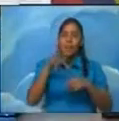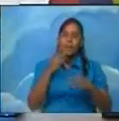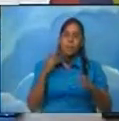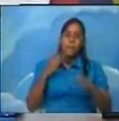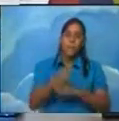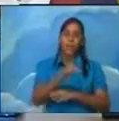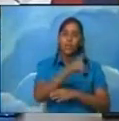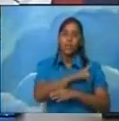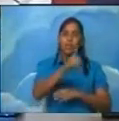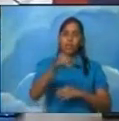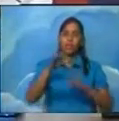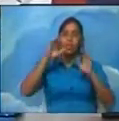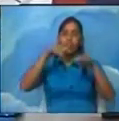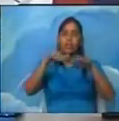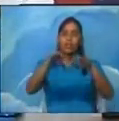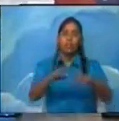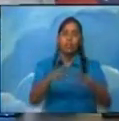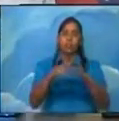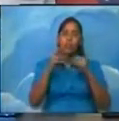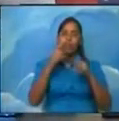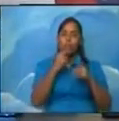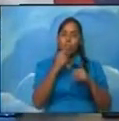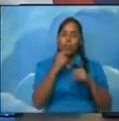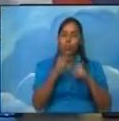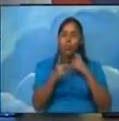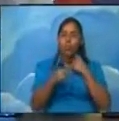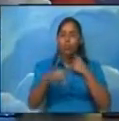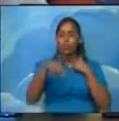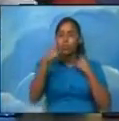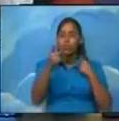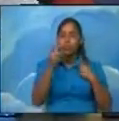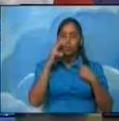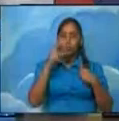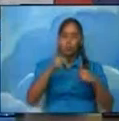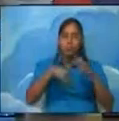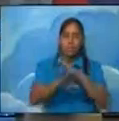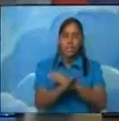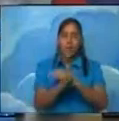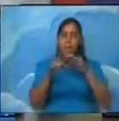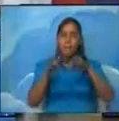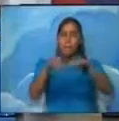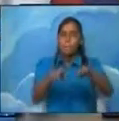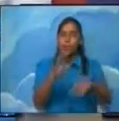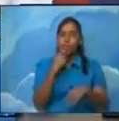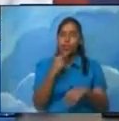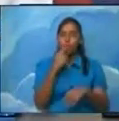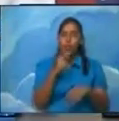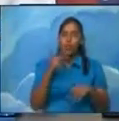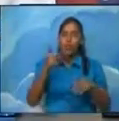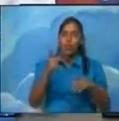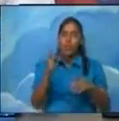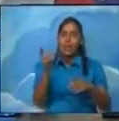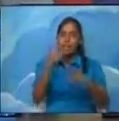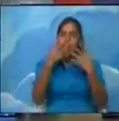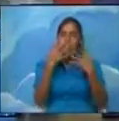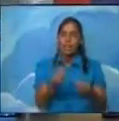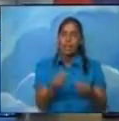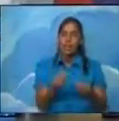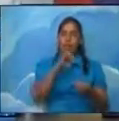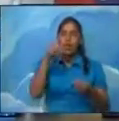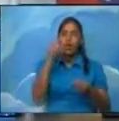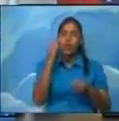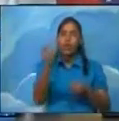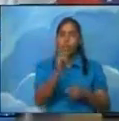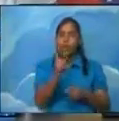medio del Mar Rojo. Cuando ustedes pasaron el Mar Rojo en seco, Jehová